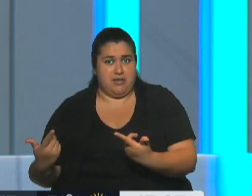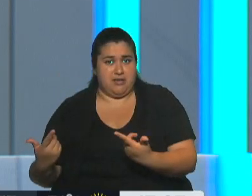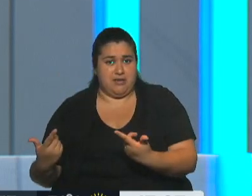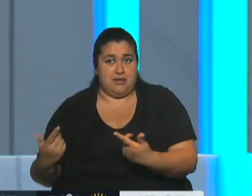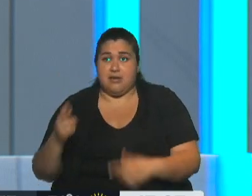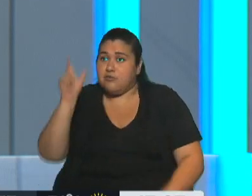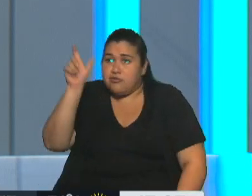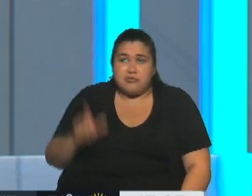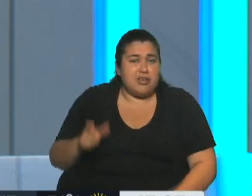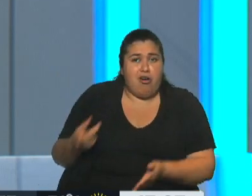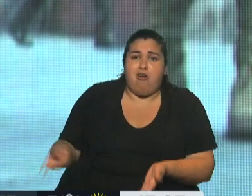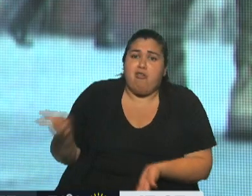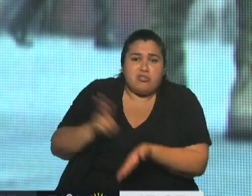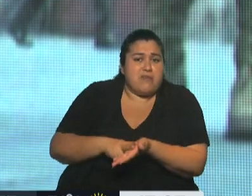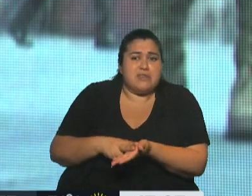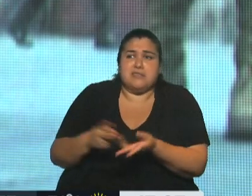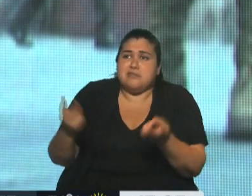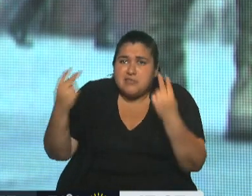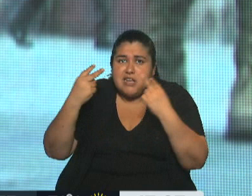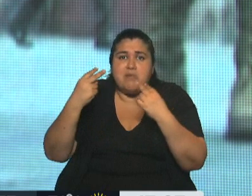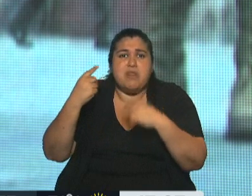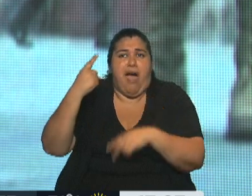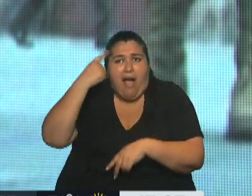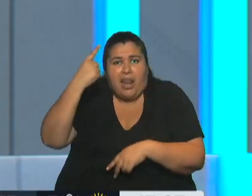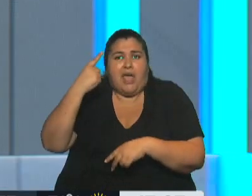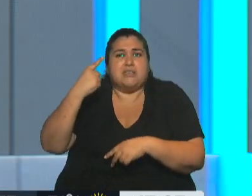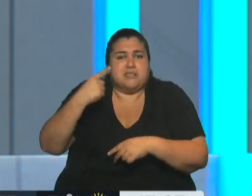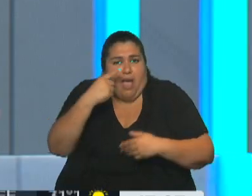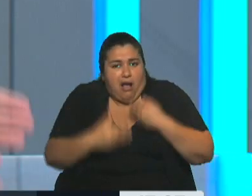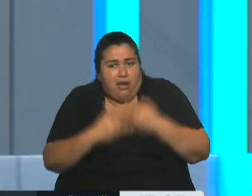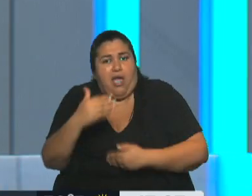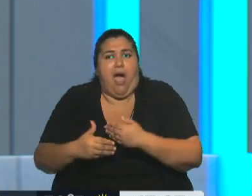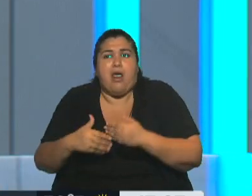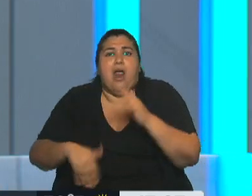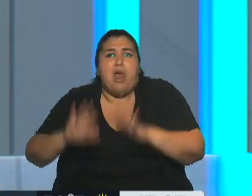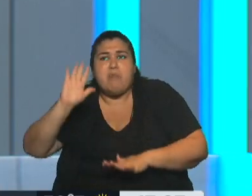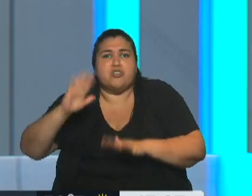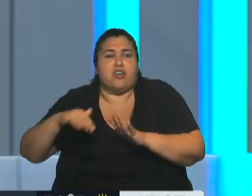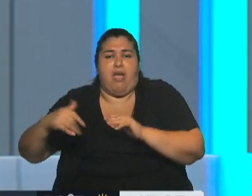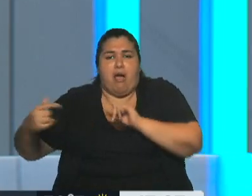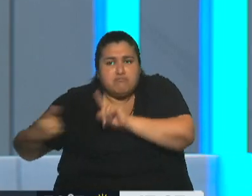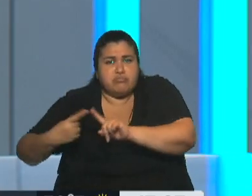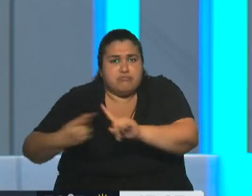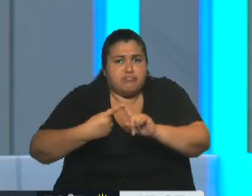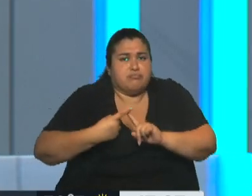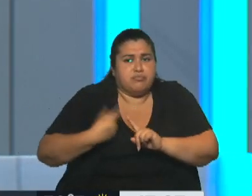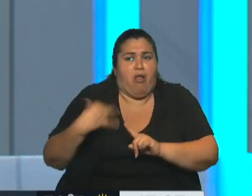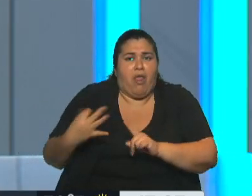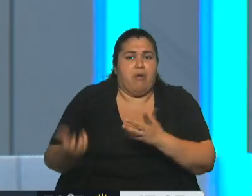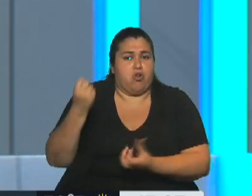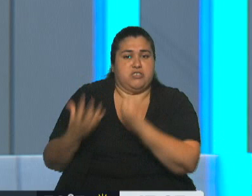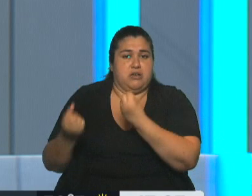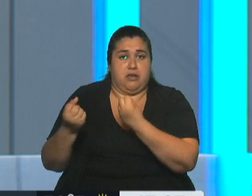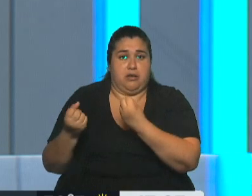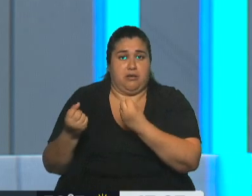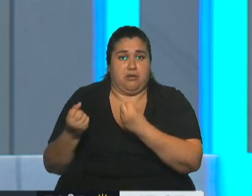que revalidar sus credenciales y que tiene que tratar de lograr mayorías en lugares donde hoy no las tiene. Por eso digo que no es Bukele.